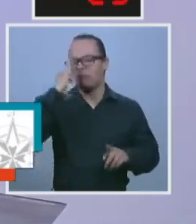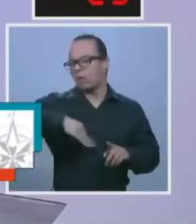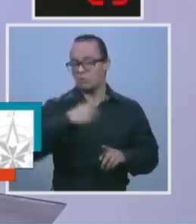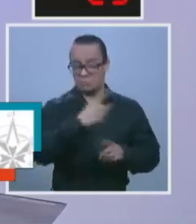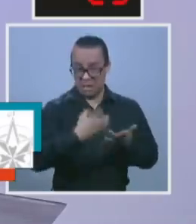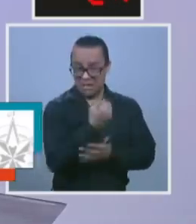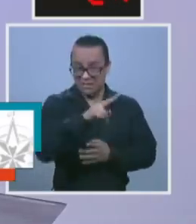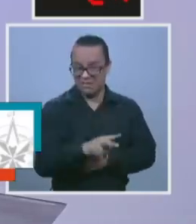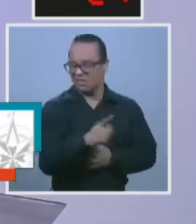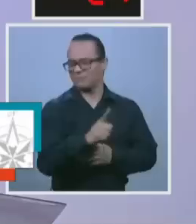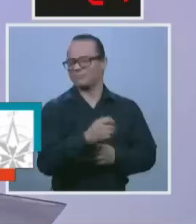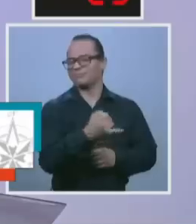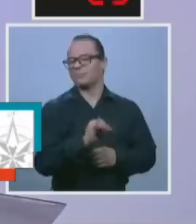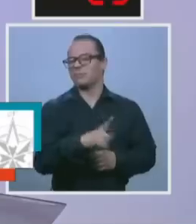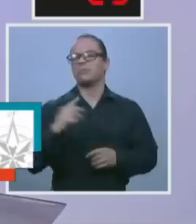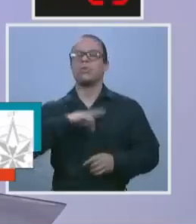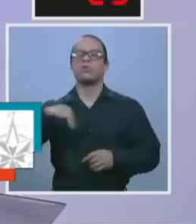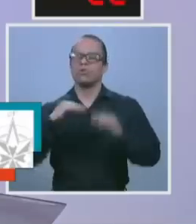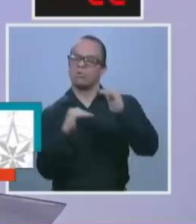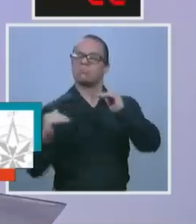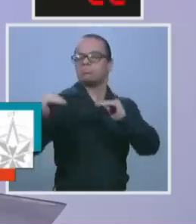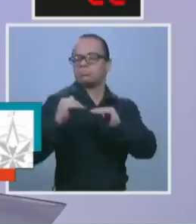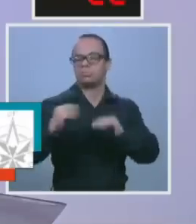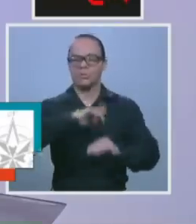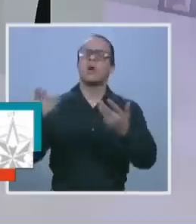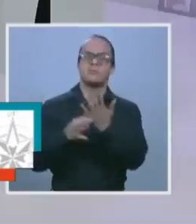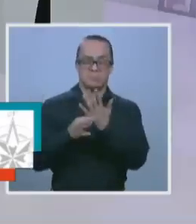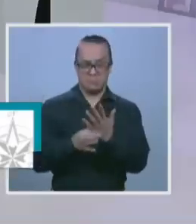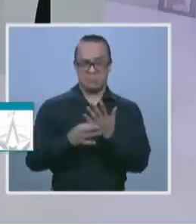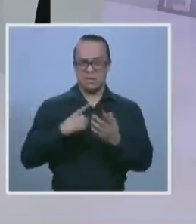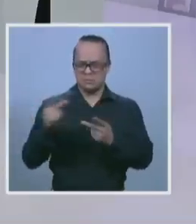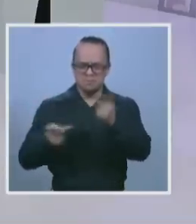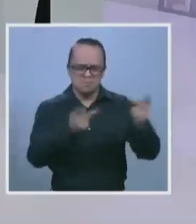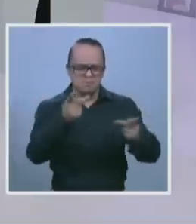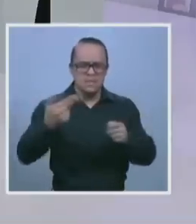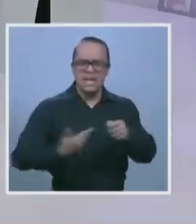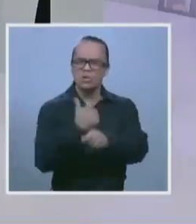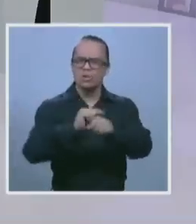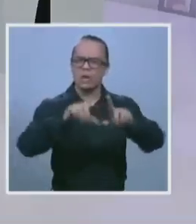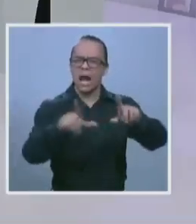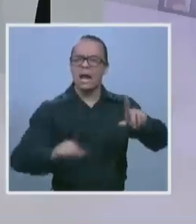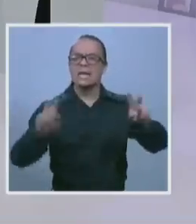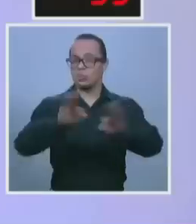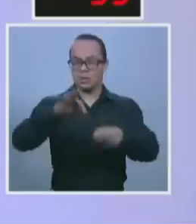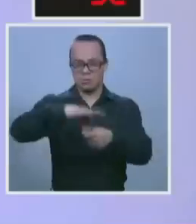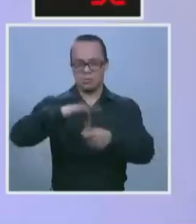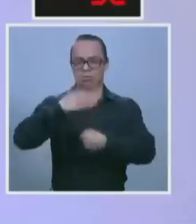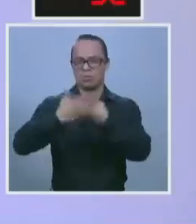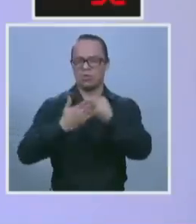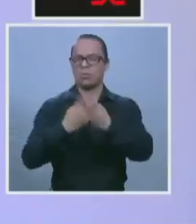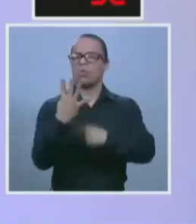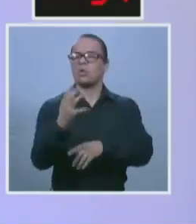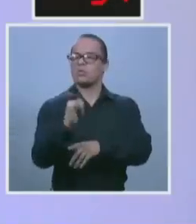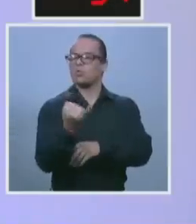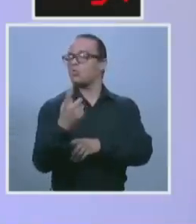ganar. Nosotros ya los alcanzamos. Caballo que alcanza, gana. Mientras que Gómez Álvarez respondió. El cambio